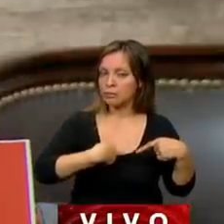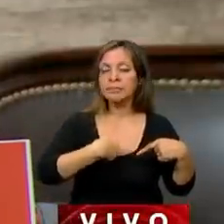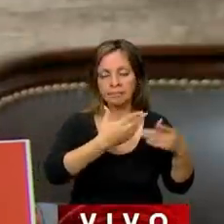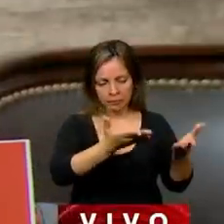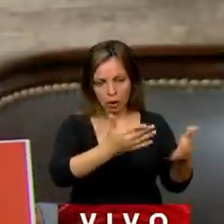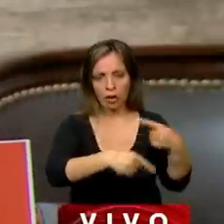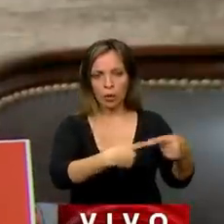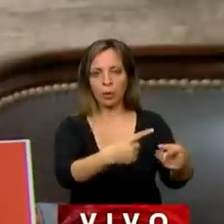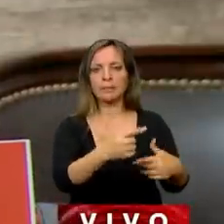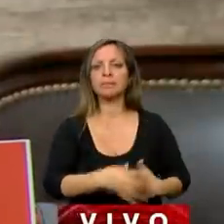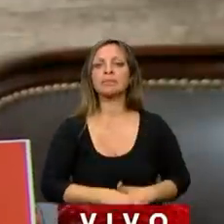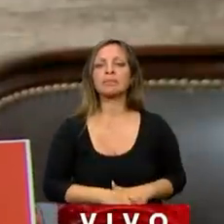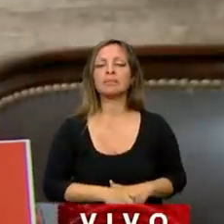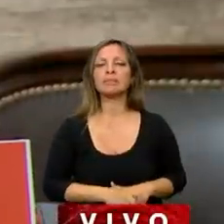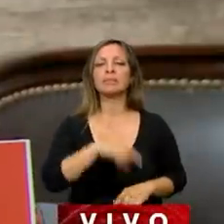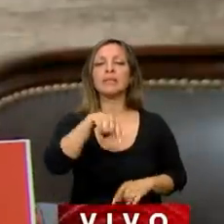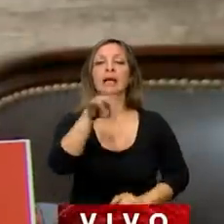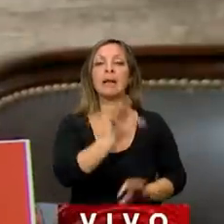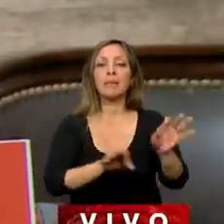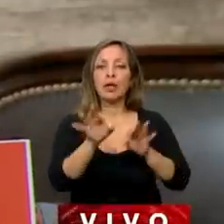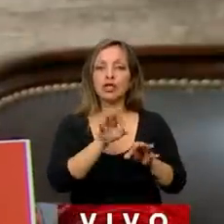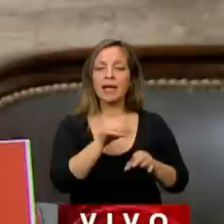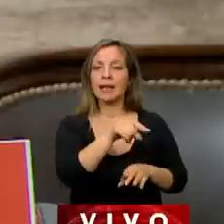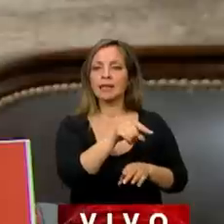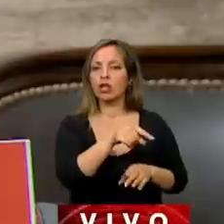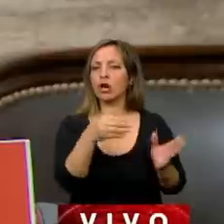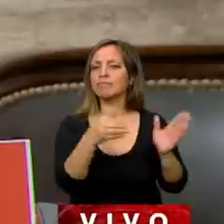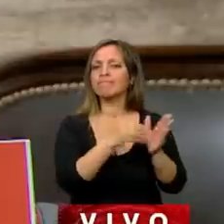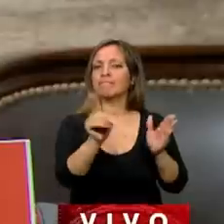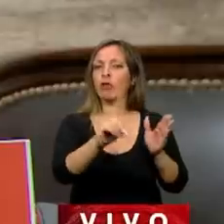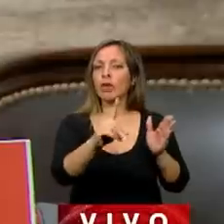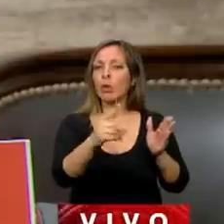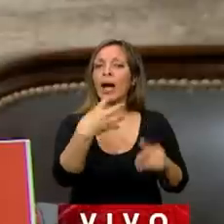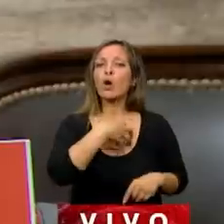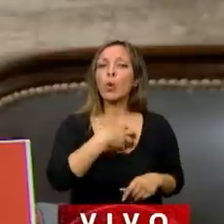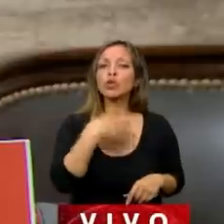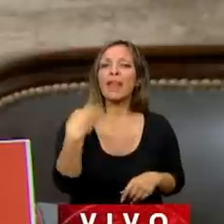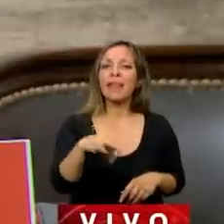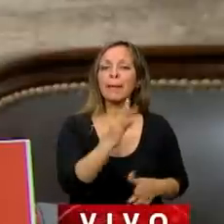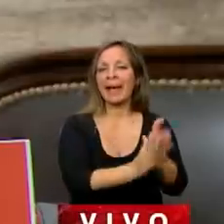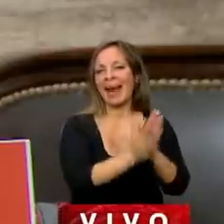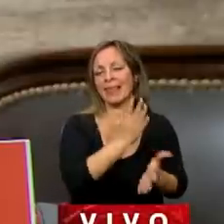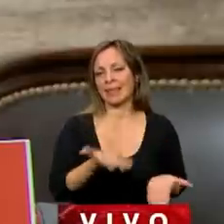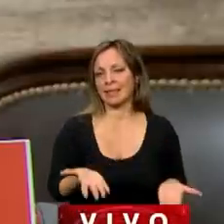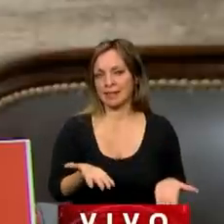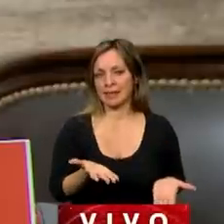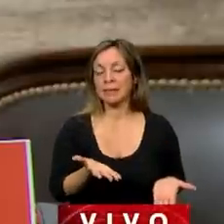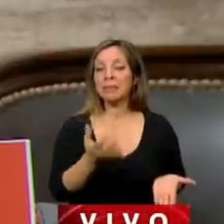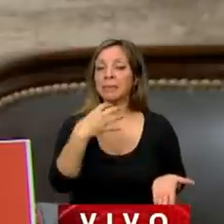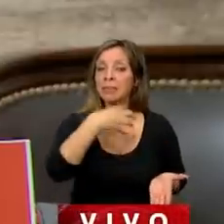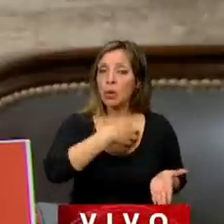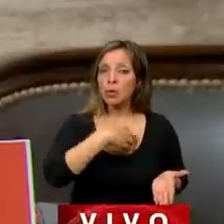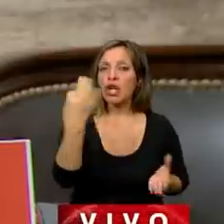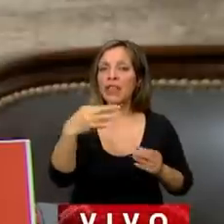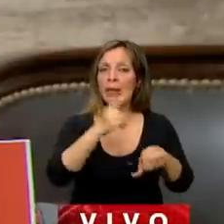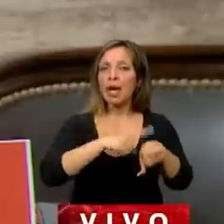Continúe. Que este proyecto no contempla que los cursos deben ser gratuitos y que deben realizarse en horario